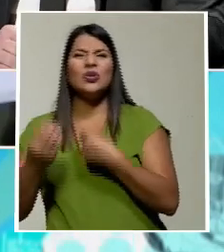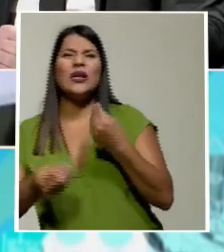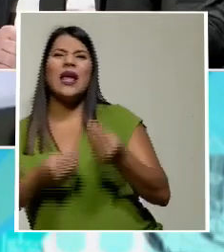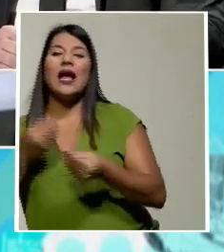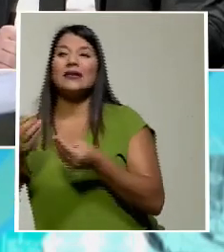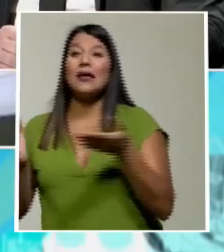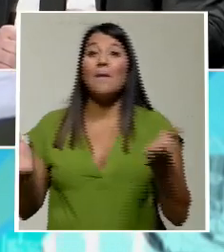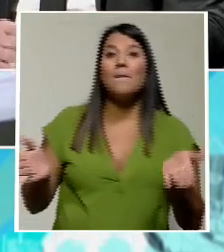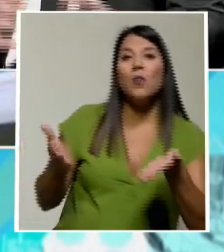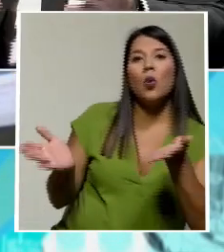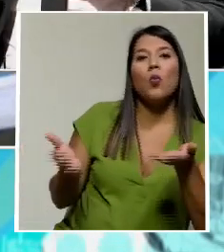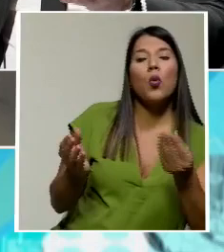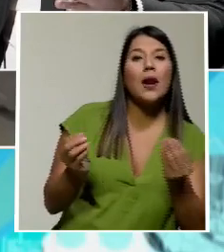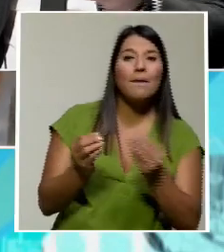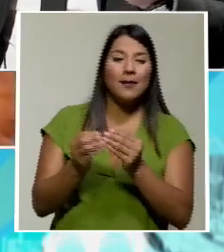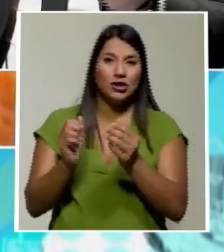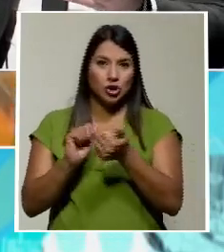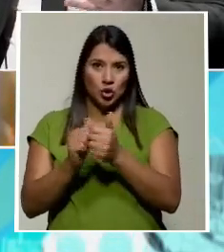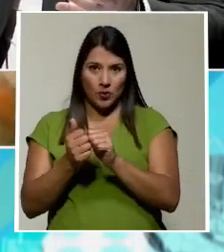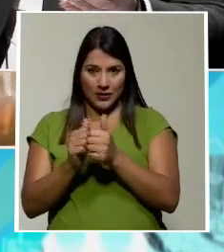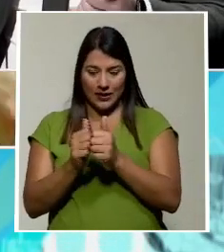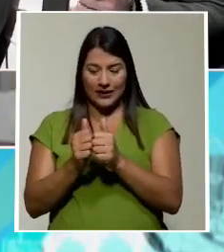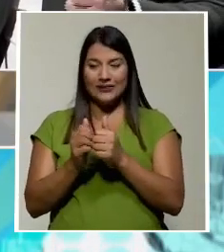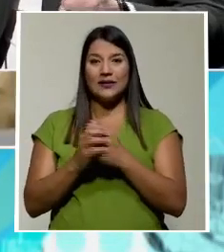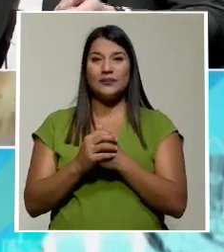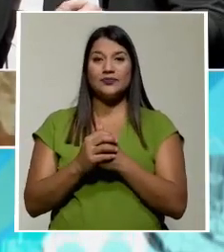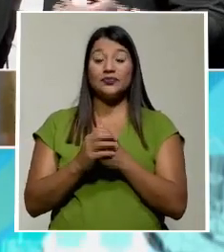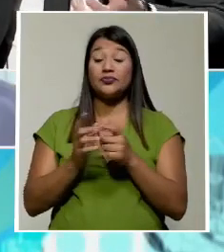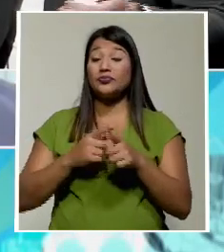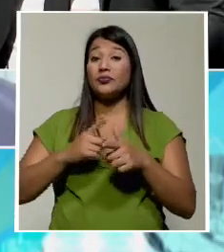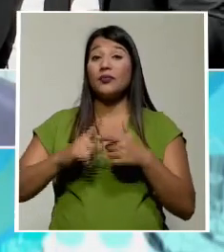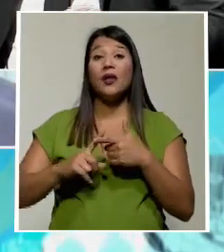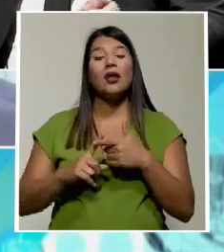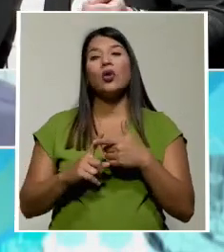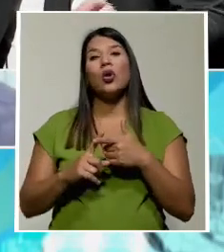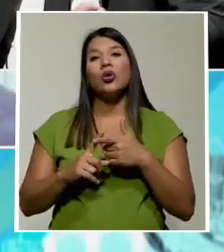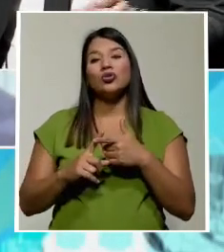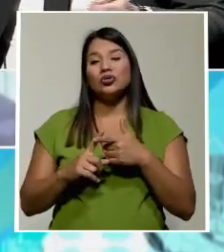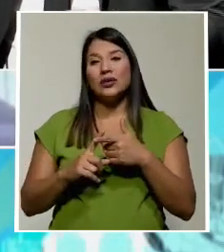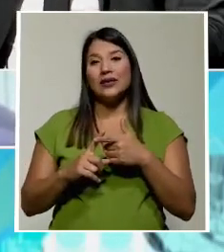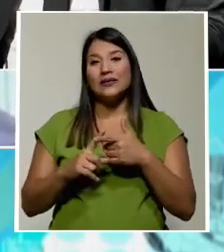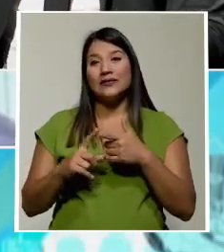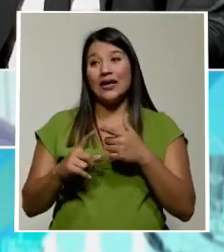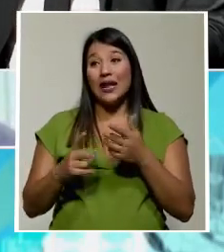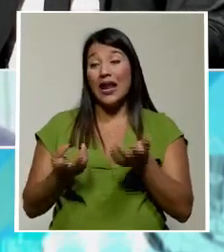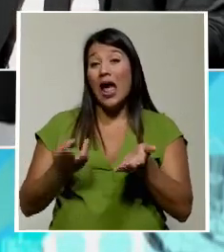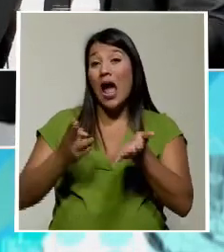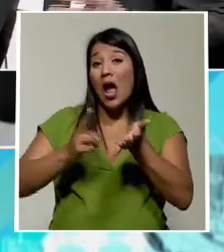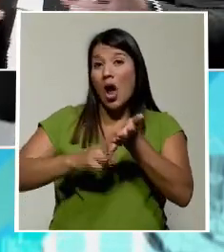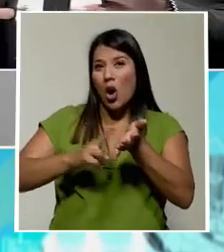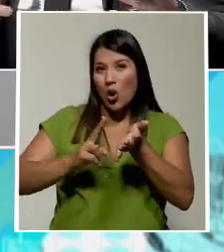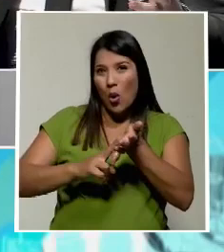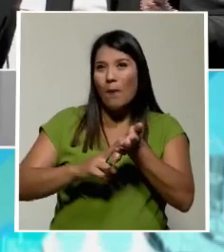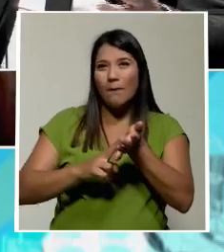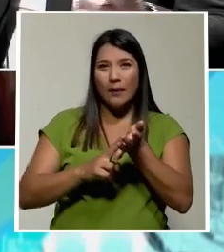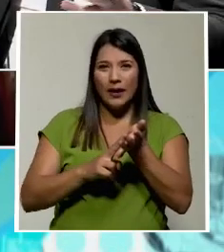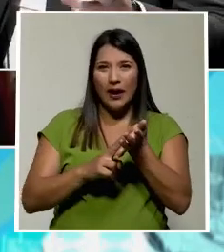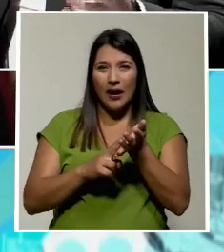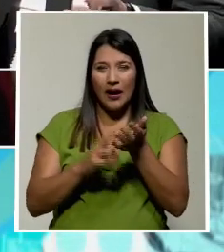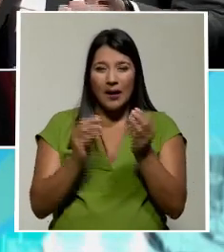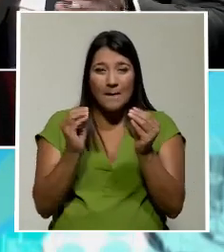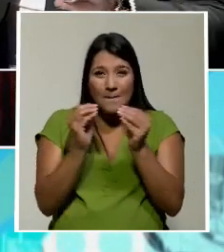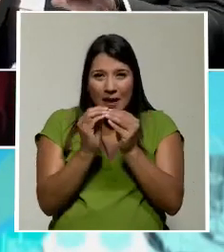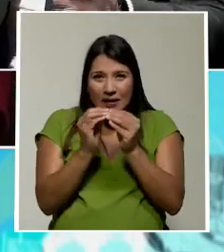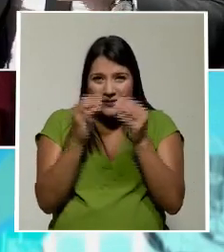esa competencia. La típica subasta, o más bien licitación a sobre cerrado, tiende a